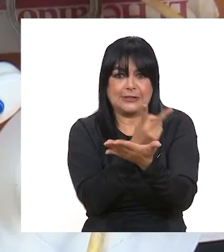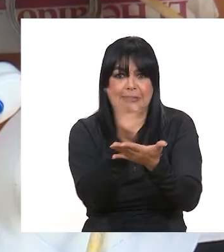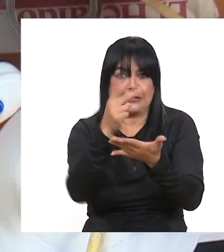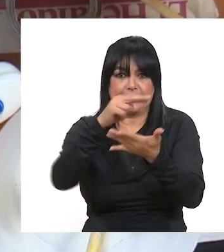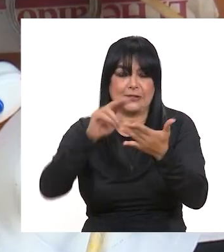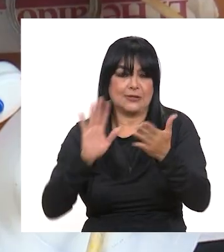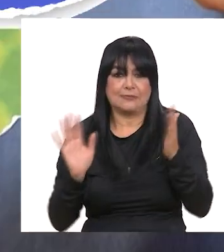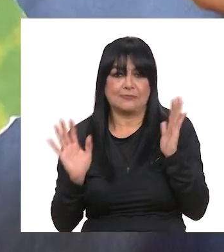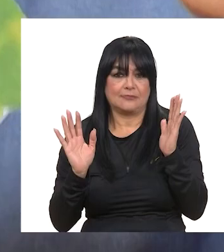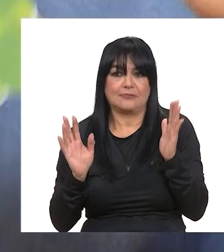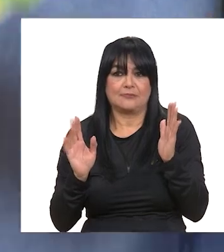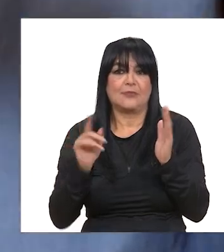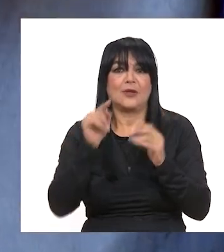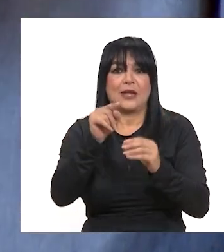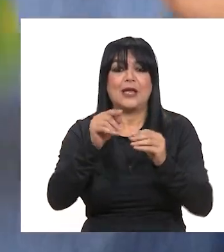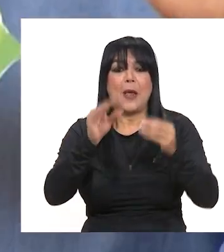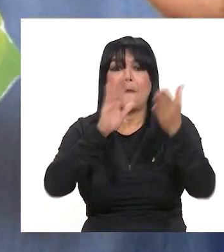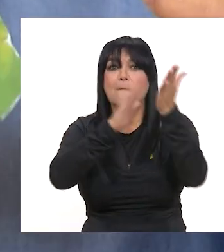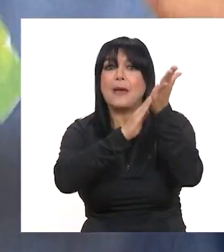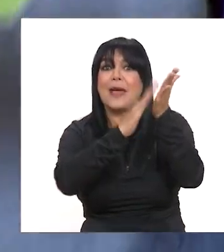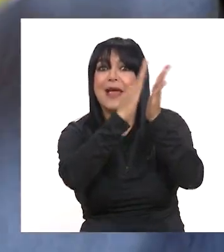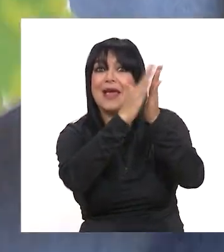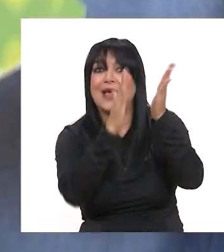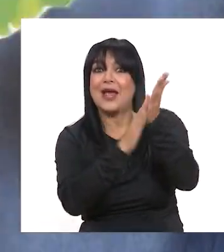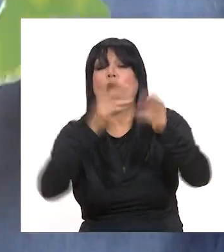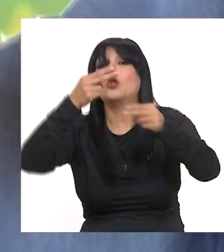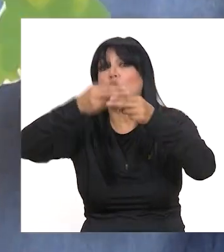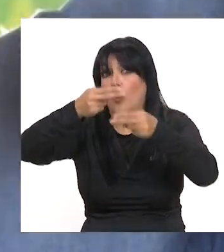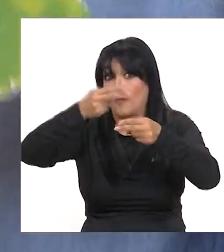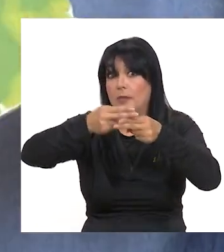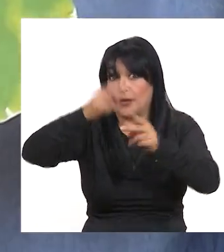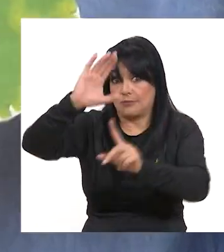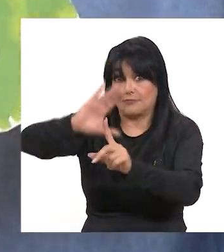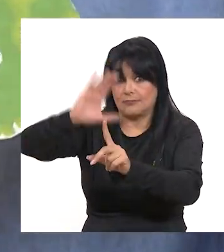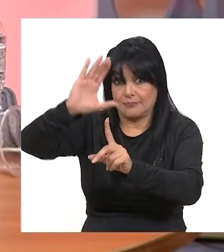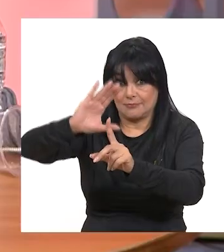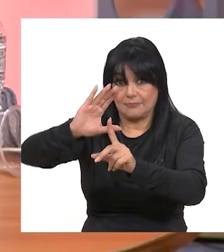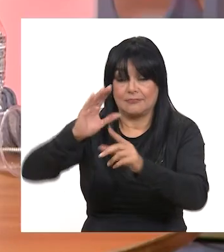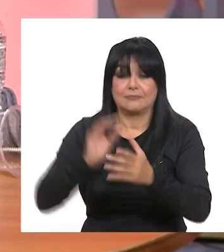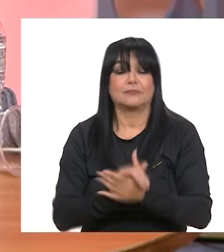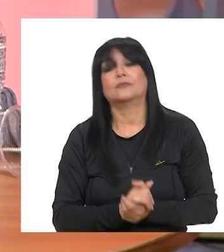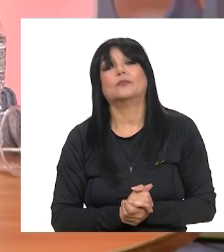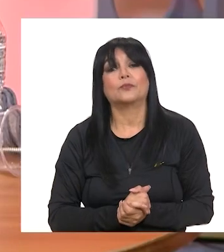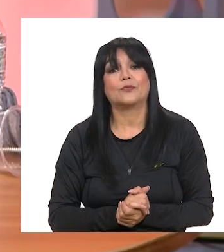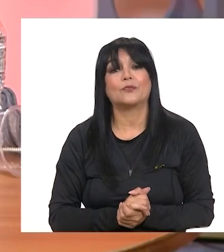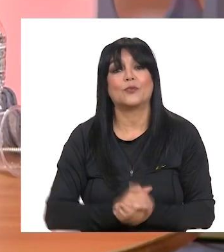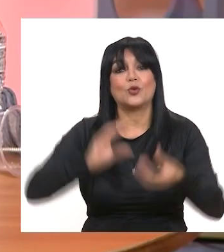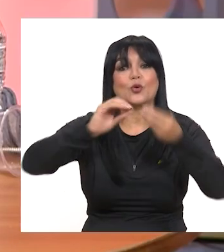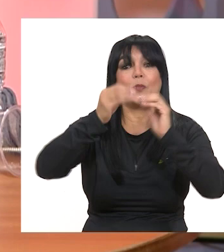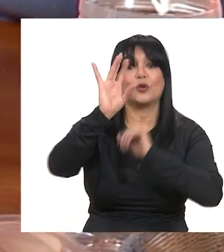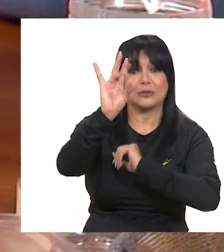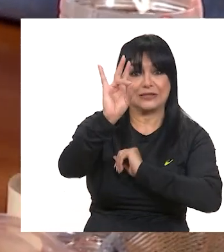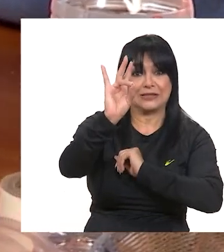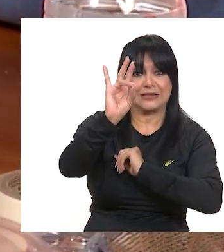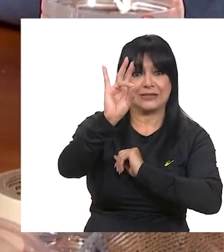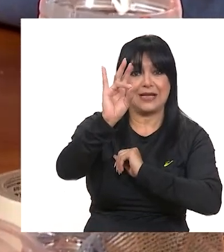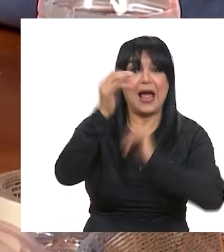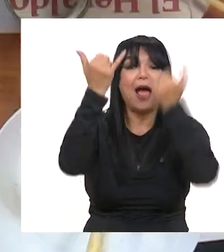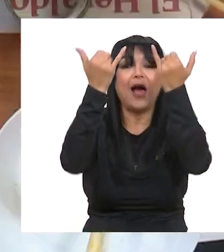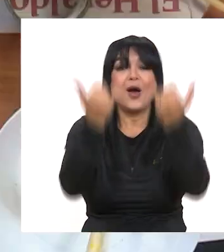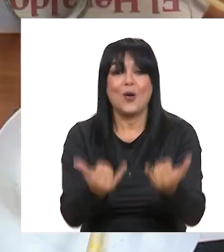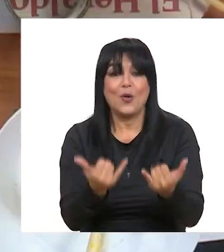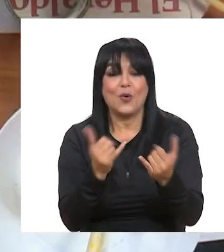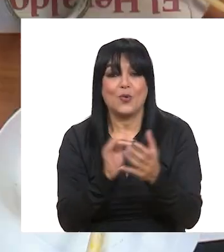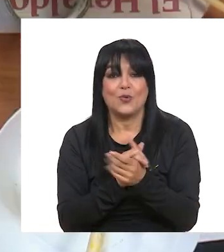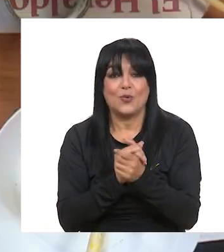dejarlo completamente en verde, colocándole el nombre a cada uno. Paso número 7. Ahora los